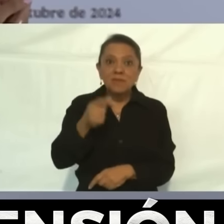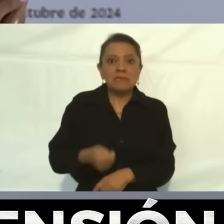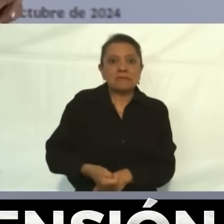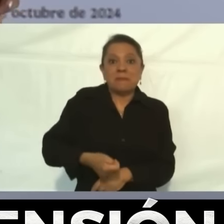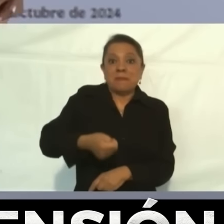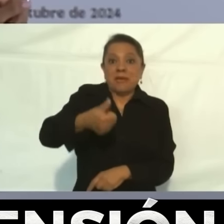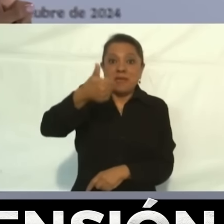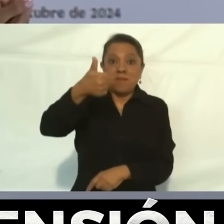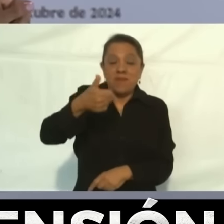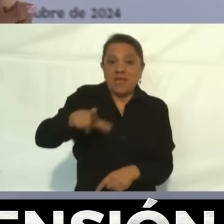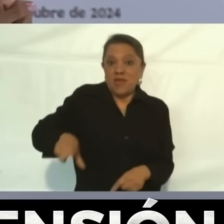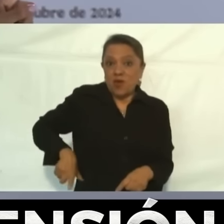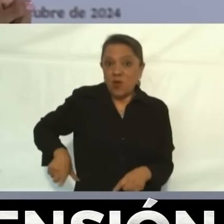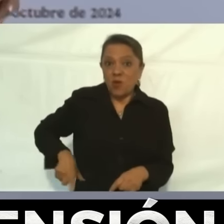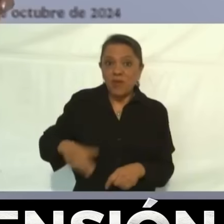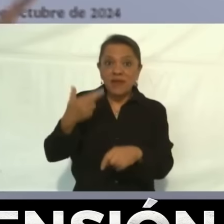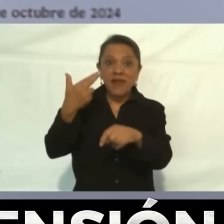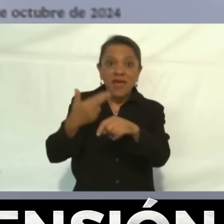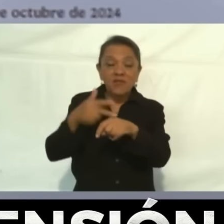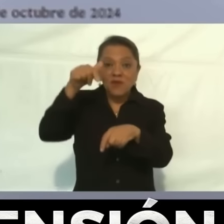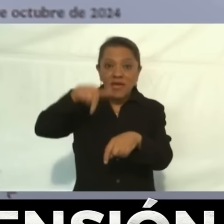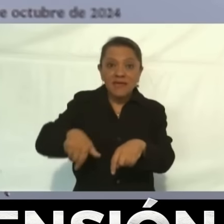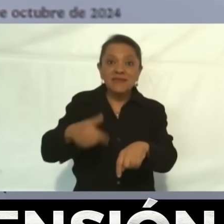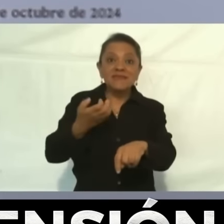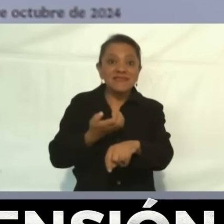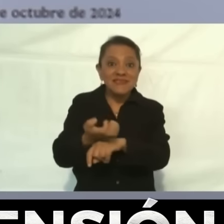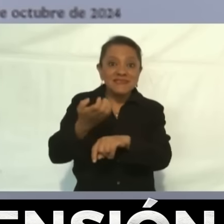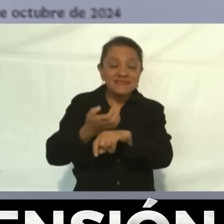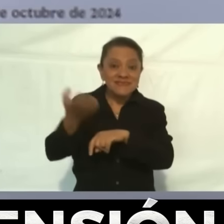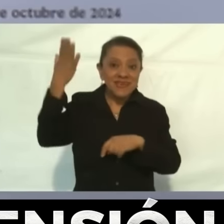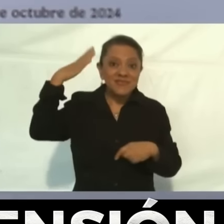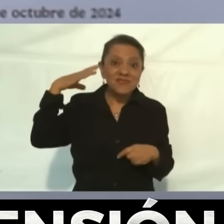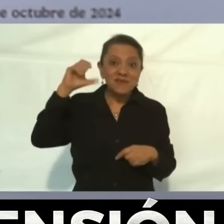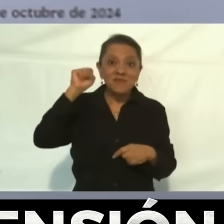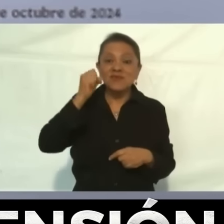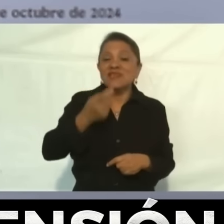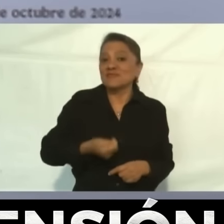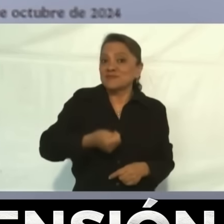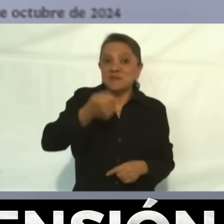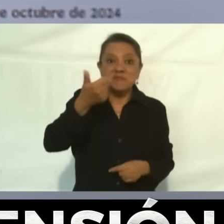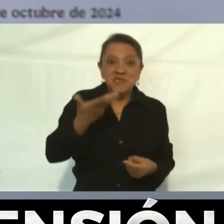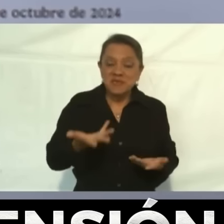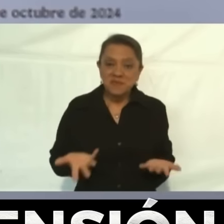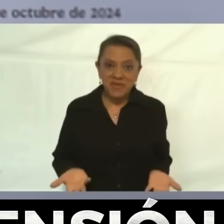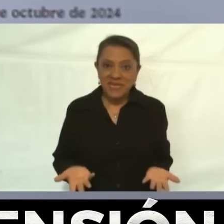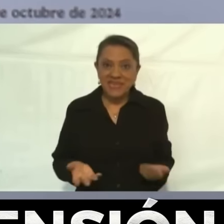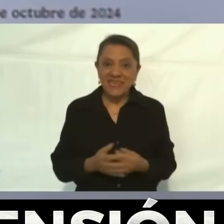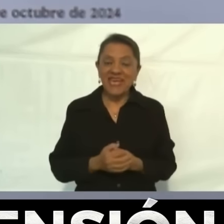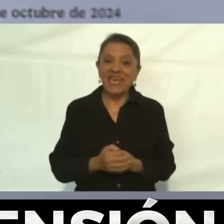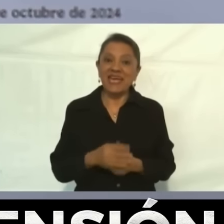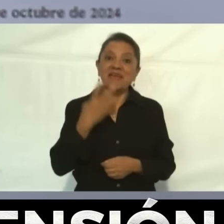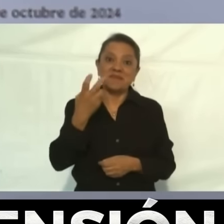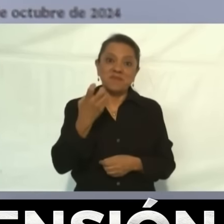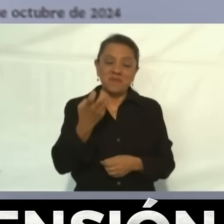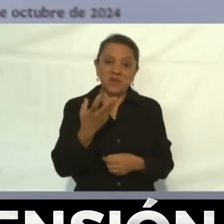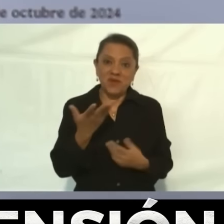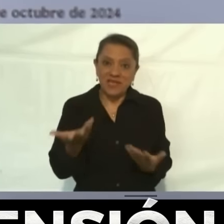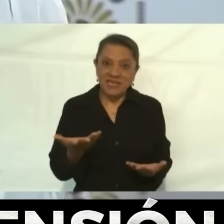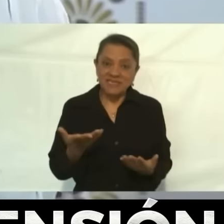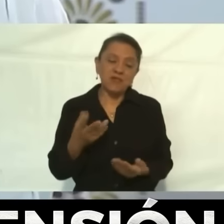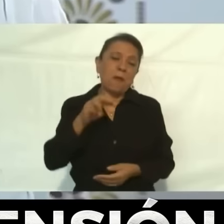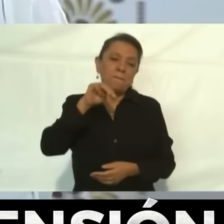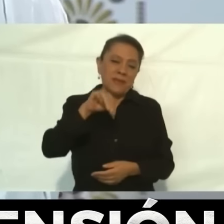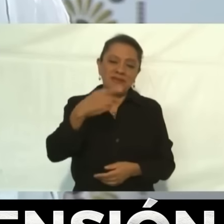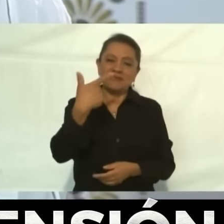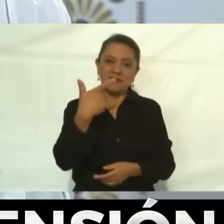primer gobernadora de aquí del estado de Morelos, de nuestro movimiento, así que tenemos